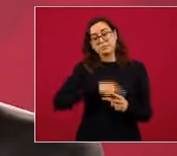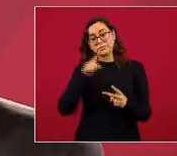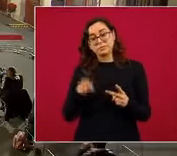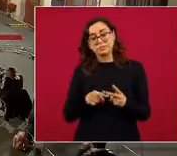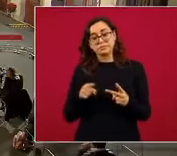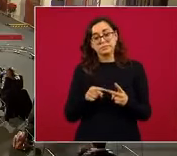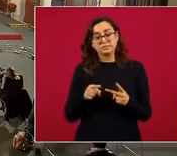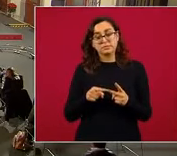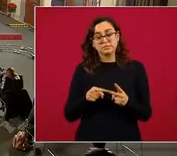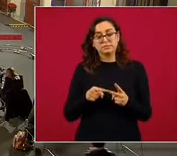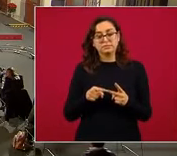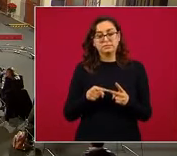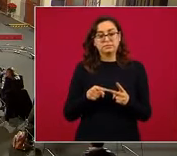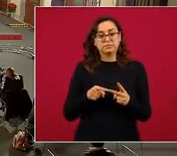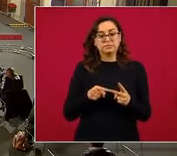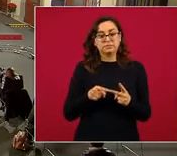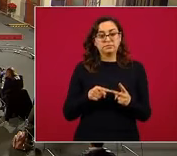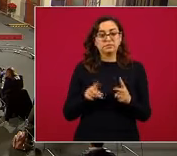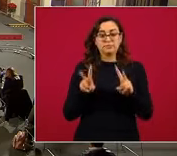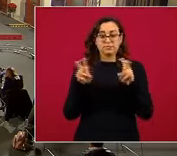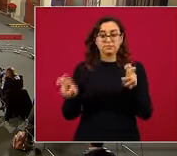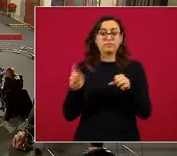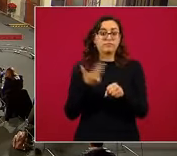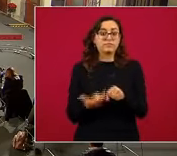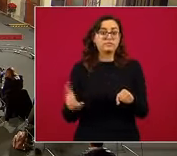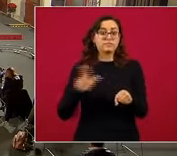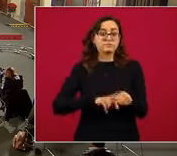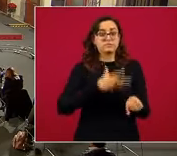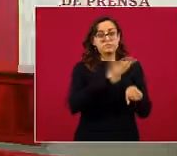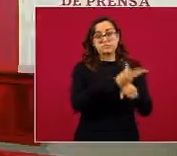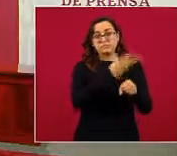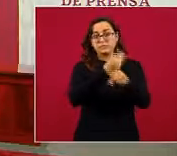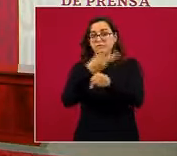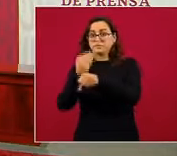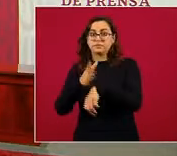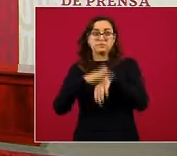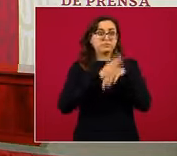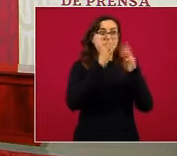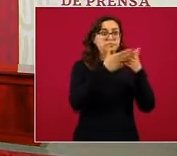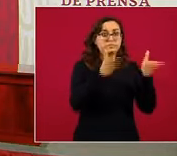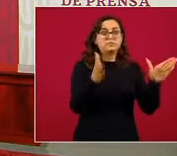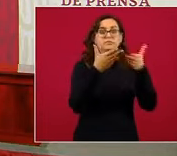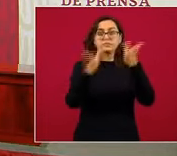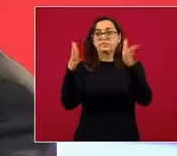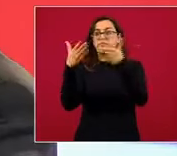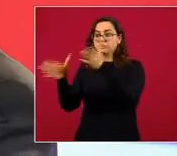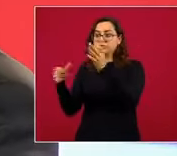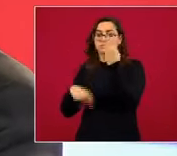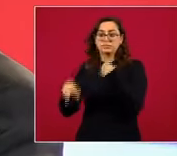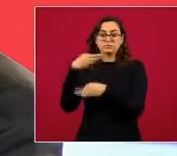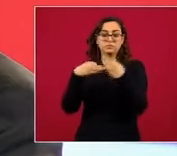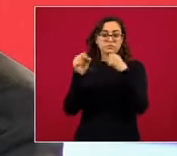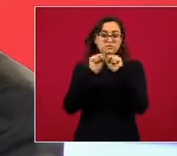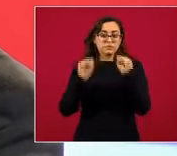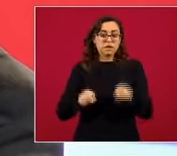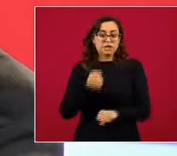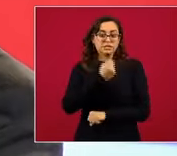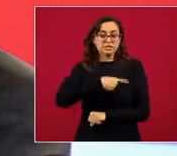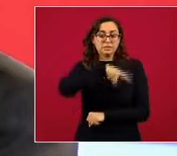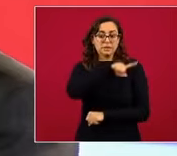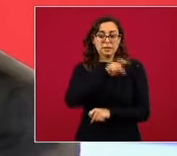componente es la reconversión hospitalaria, trabajando todos juntos en el sector salud y con el Gobierno de la Ciudad de